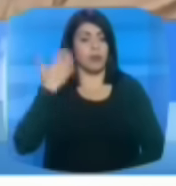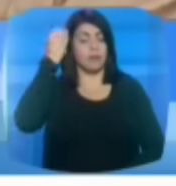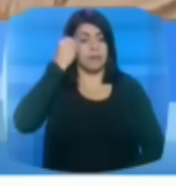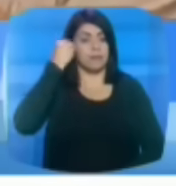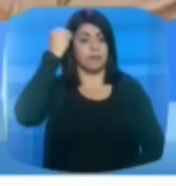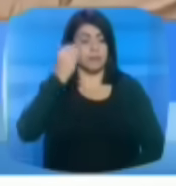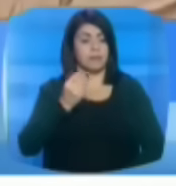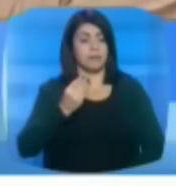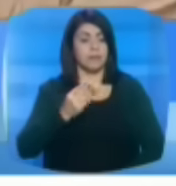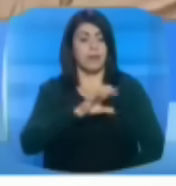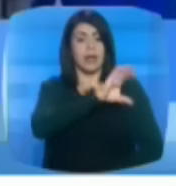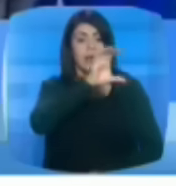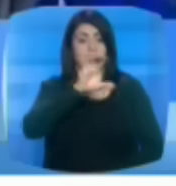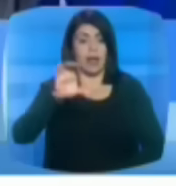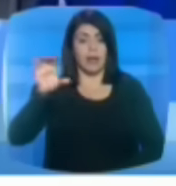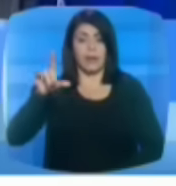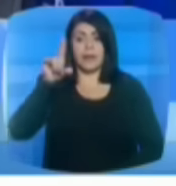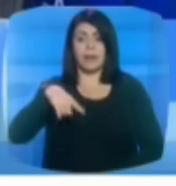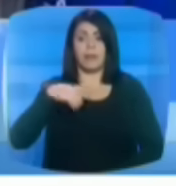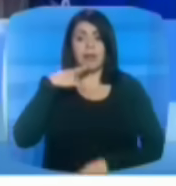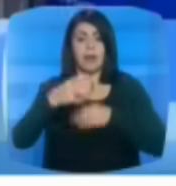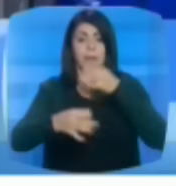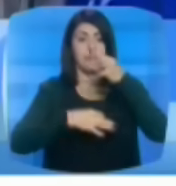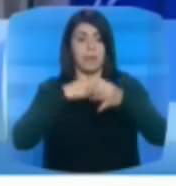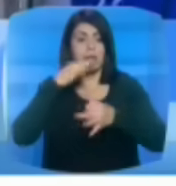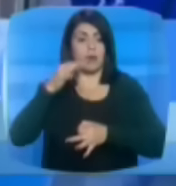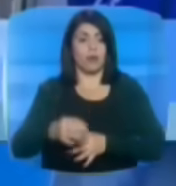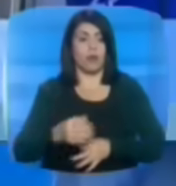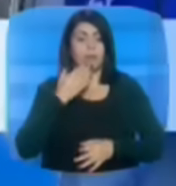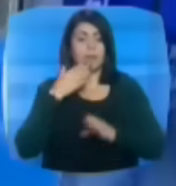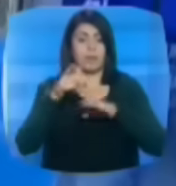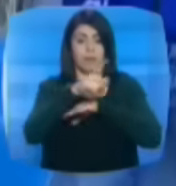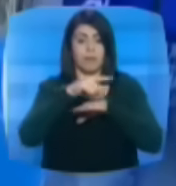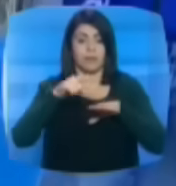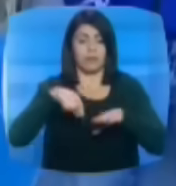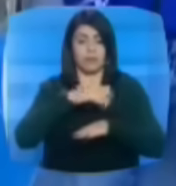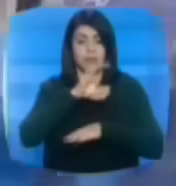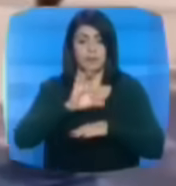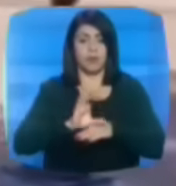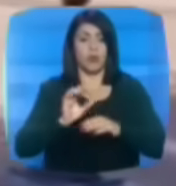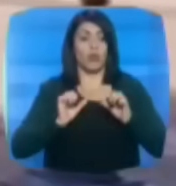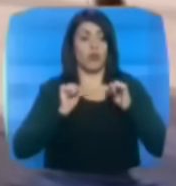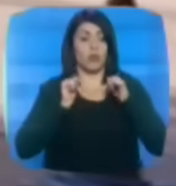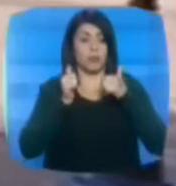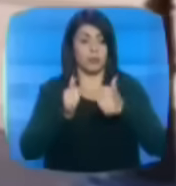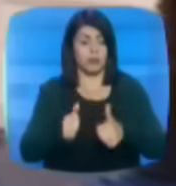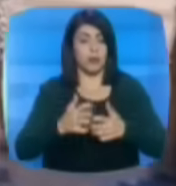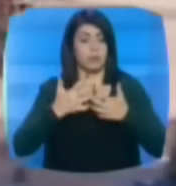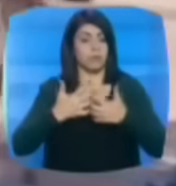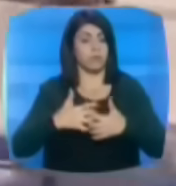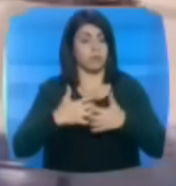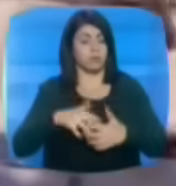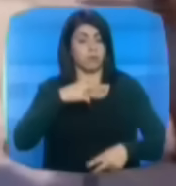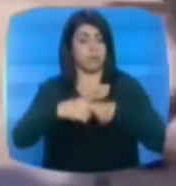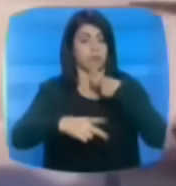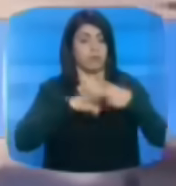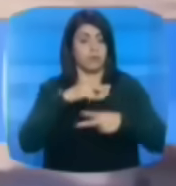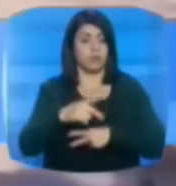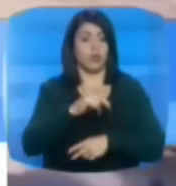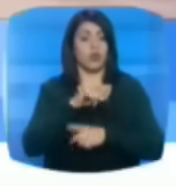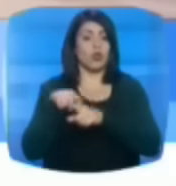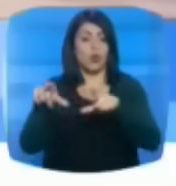considerar del Caribe. De igual manera, Rodríguez pidió al gobierno central activar el motor productivo de las